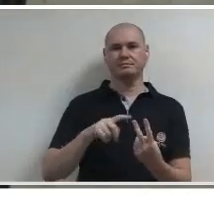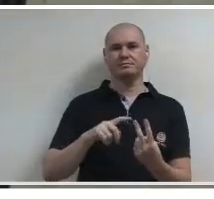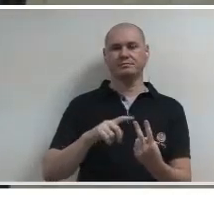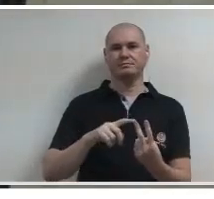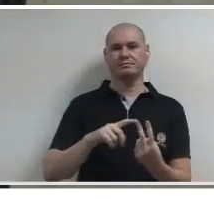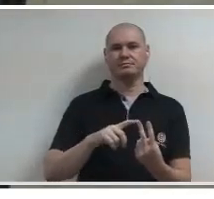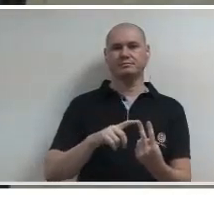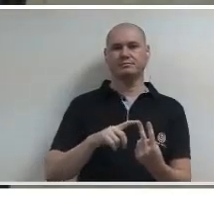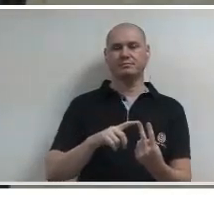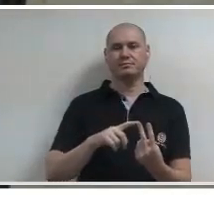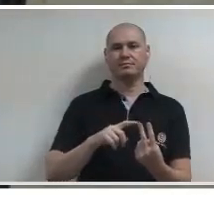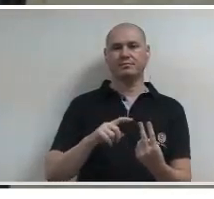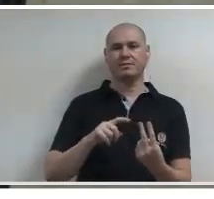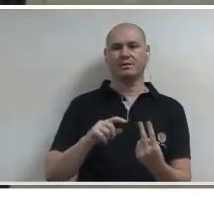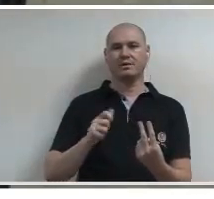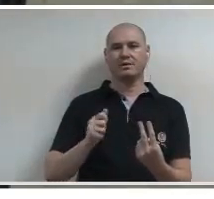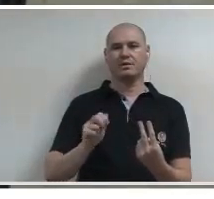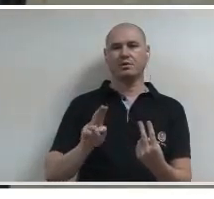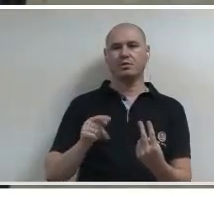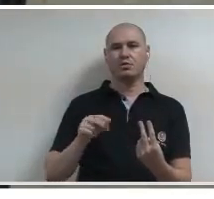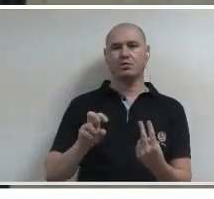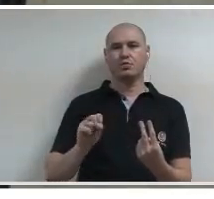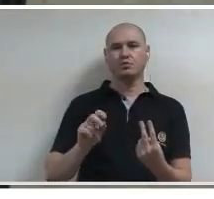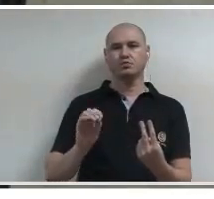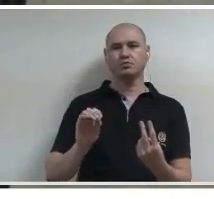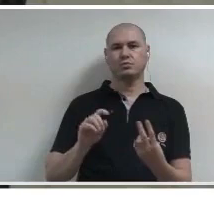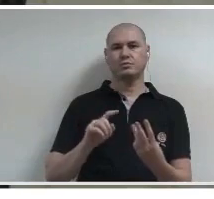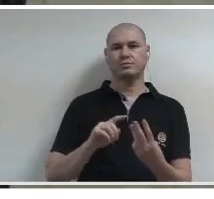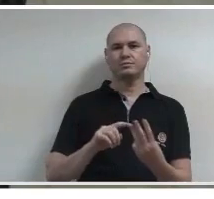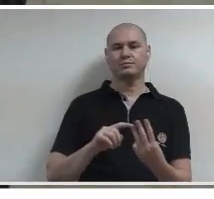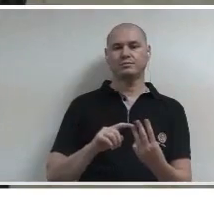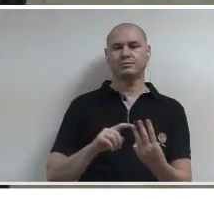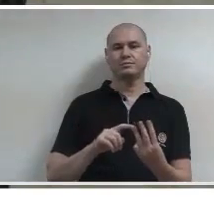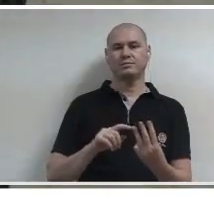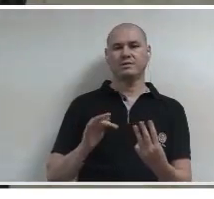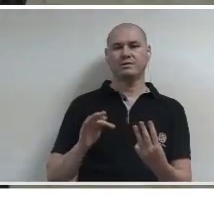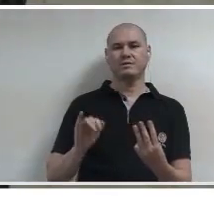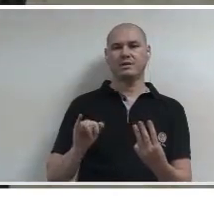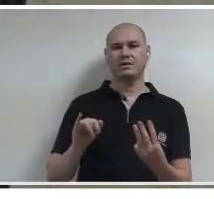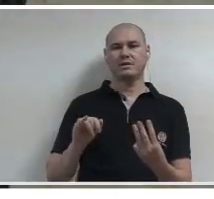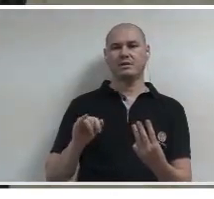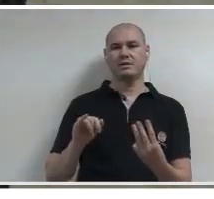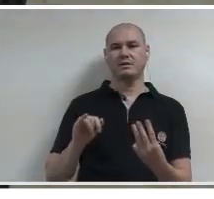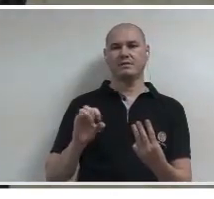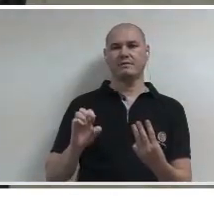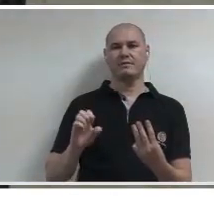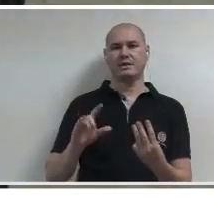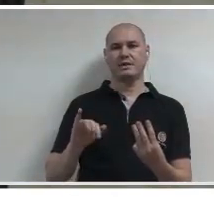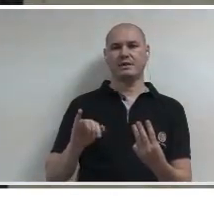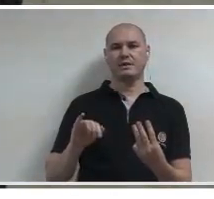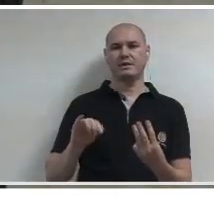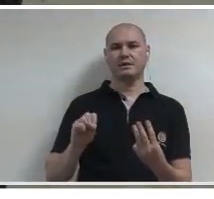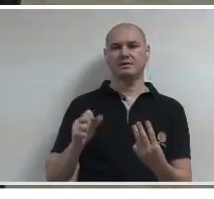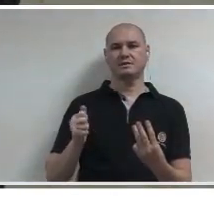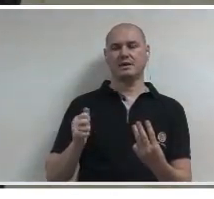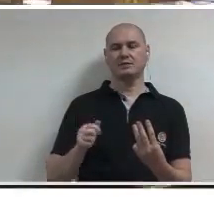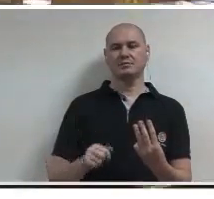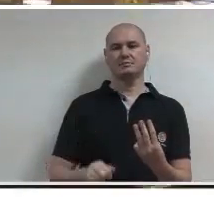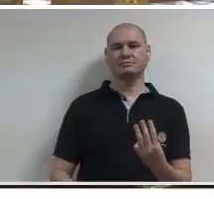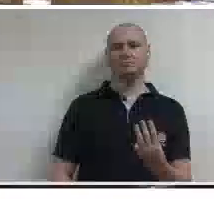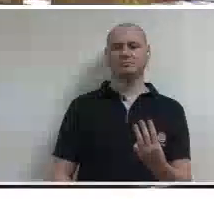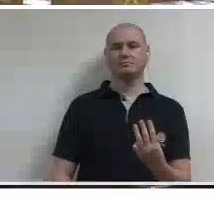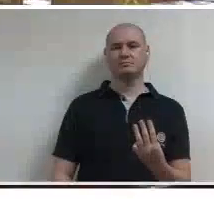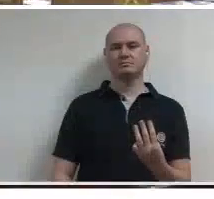Cristian Fabián González Gómez, Oñoaína Pecario, abogado Augusto Acuña Rojas, abogada Felisa Lidia